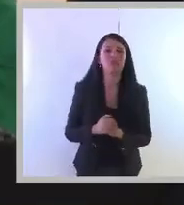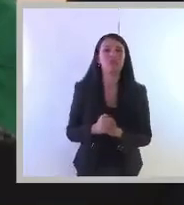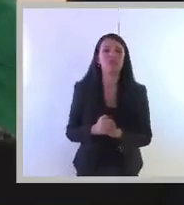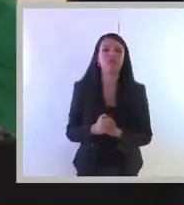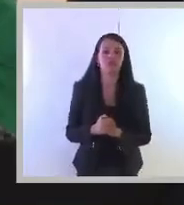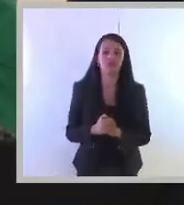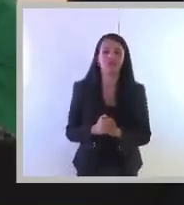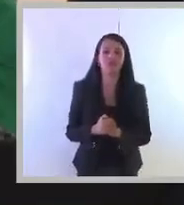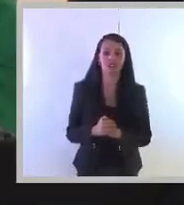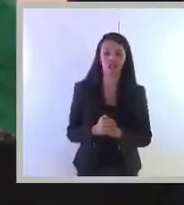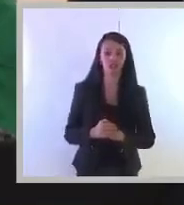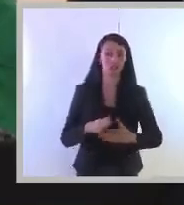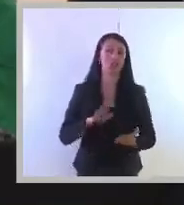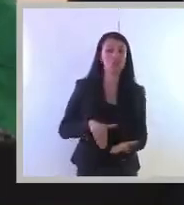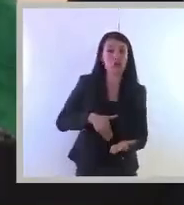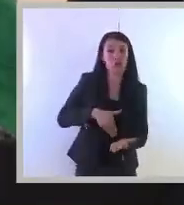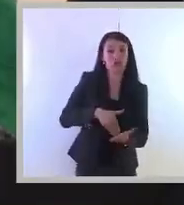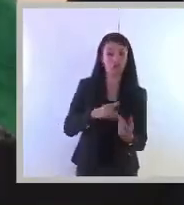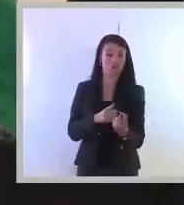también la oposición